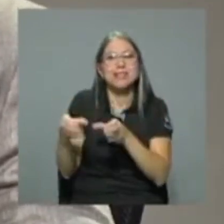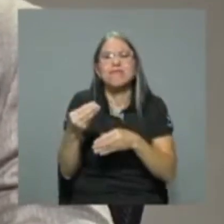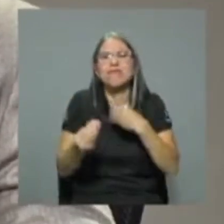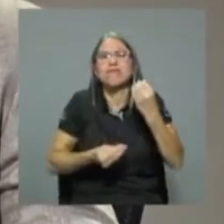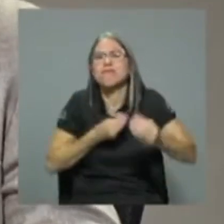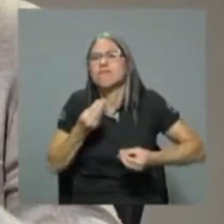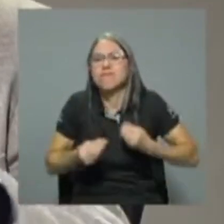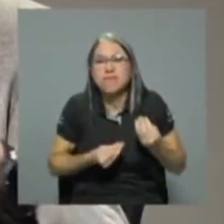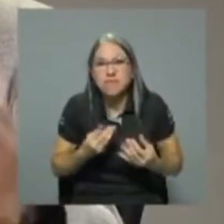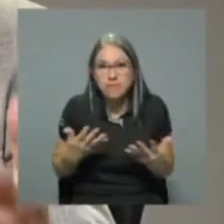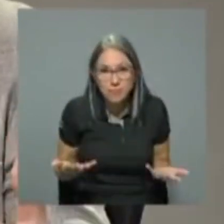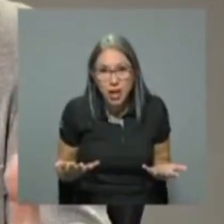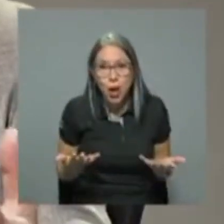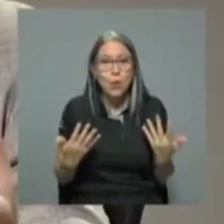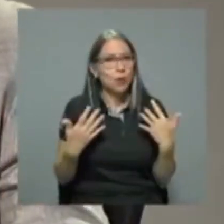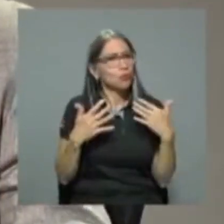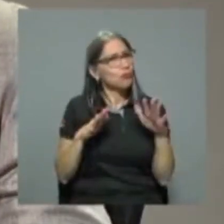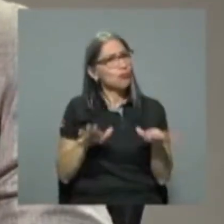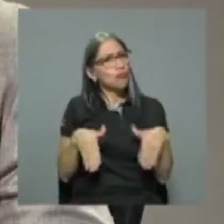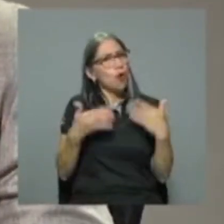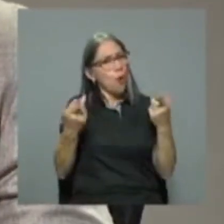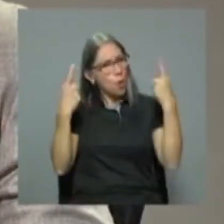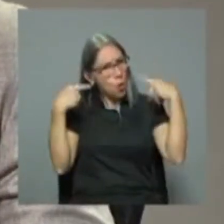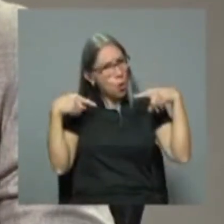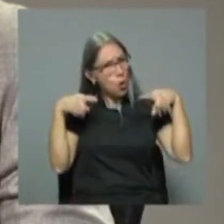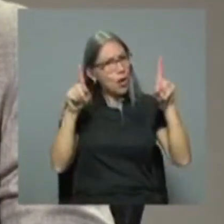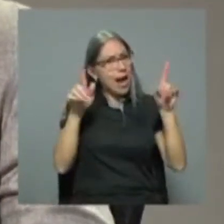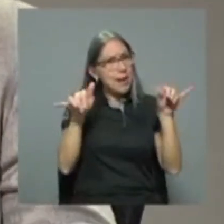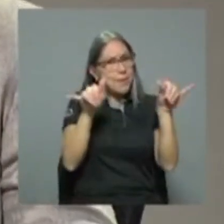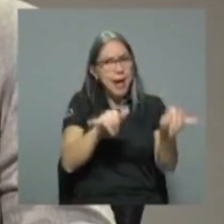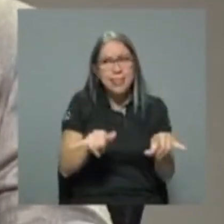bueno, cómo lograr mantener el